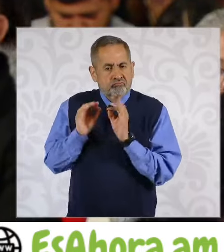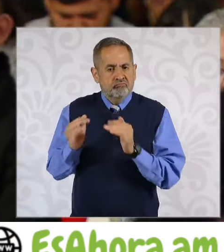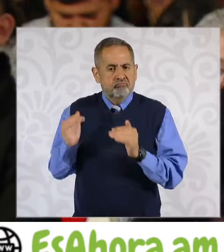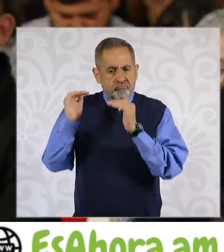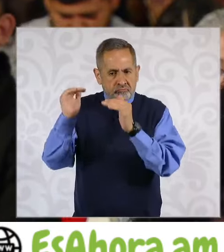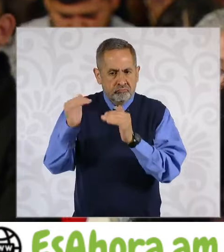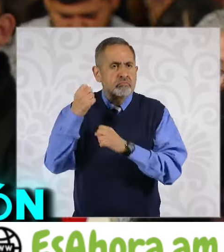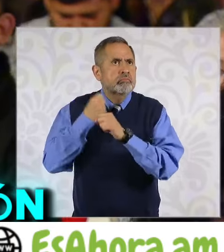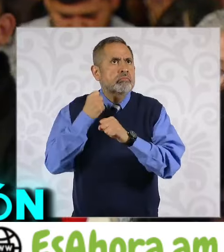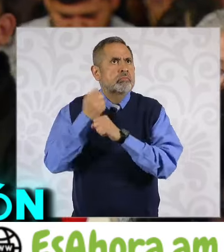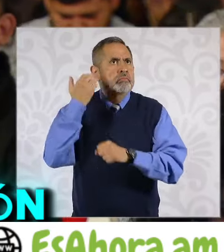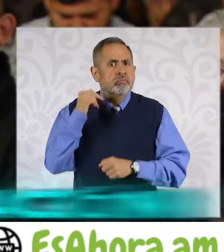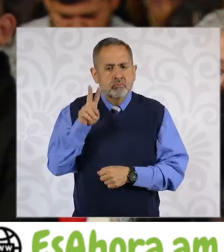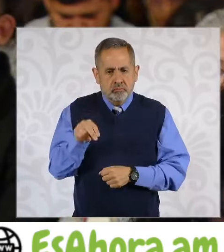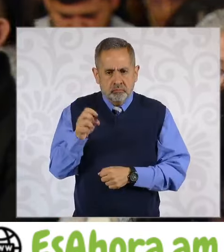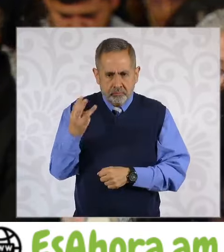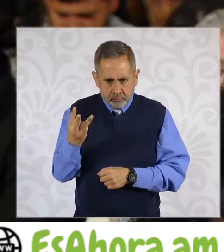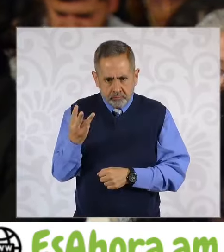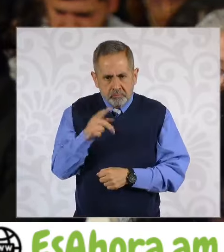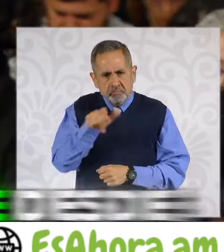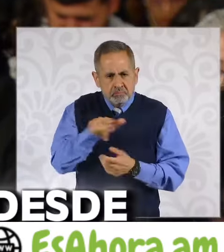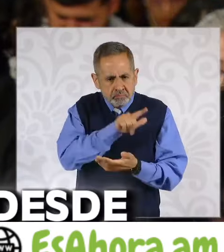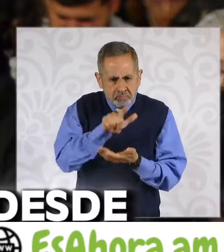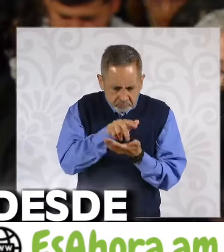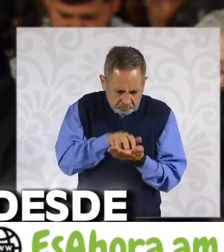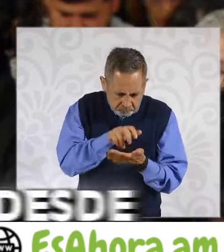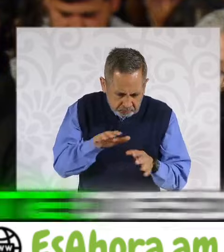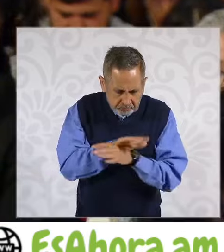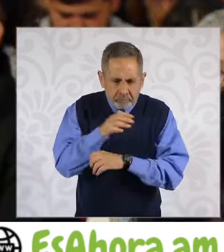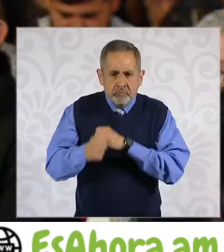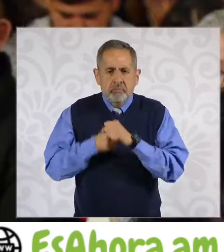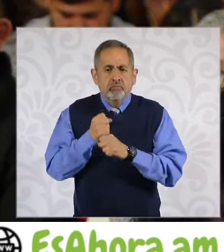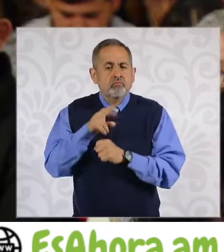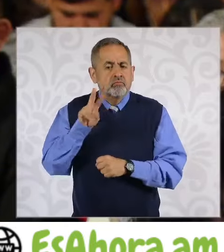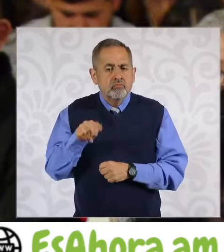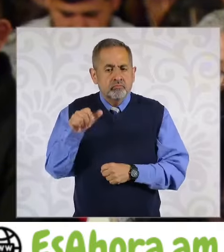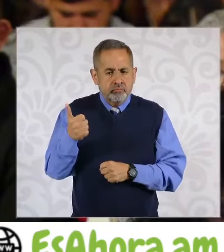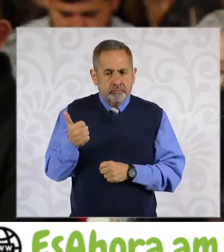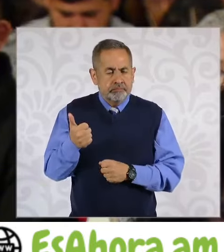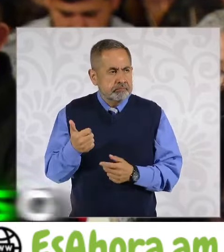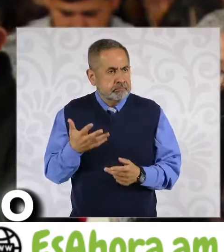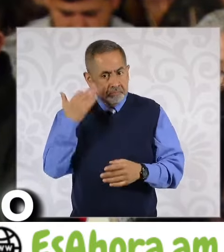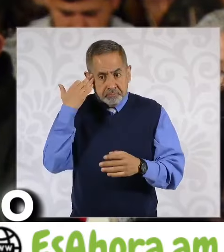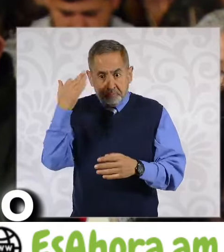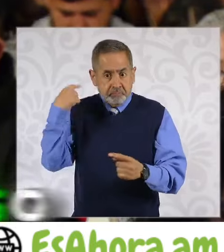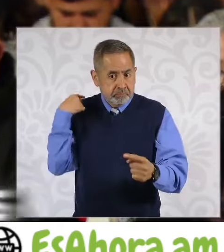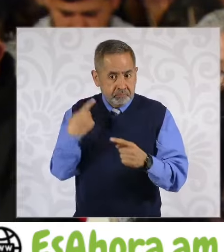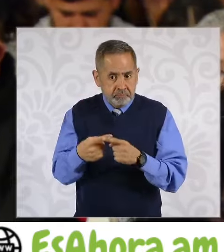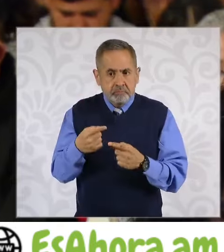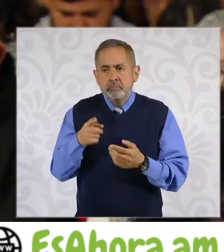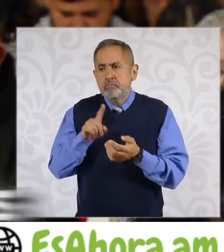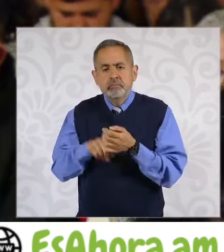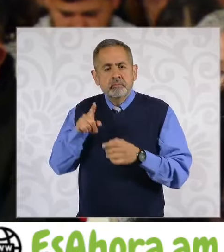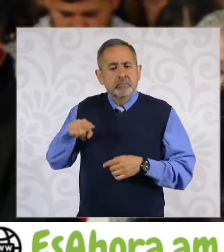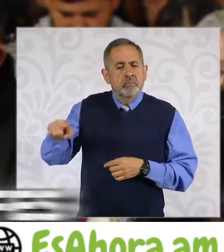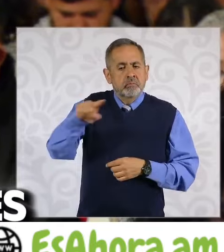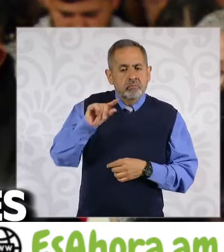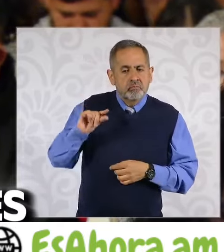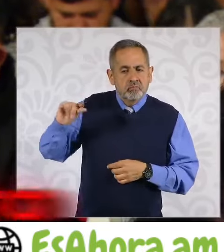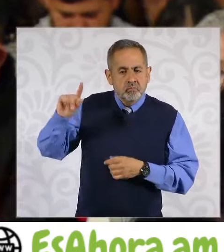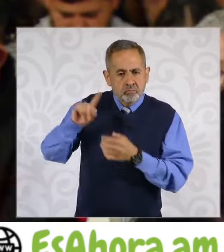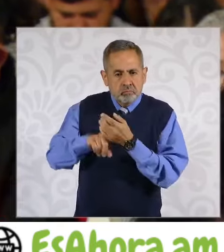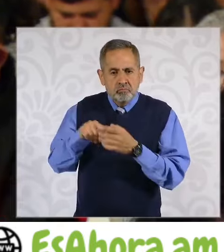en el 2003 y la última modificación fue en el 2006. Entonces, realmente desde esa época, los funcionarios o mandos medios, que hablamos